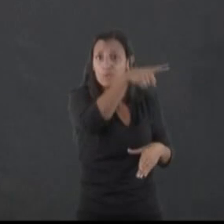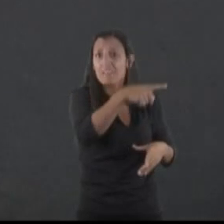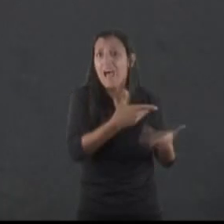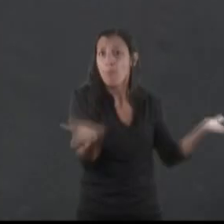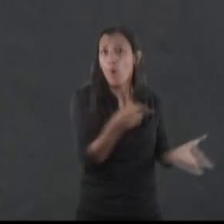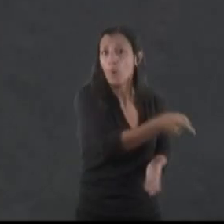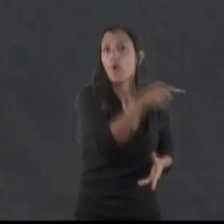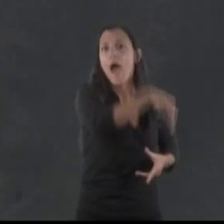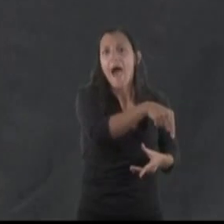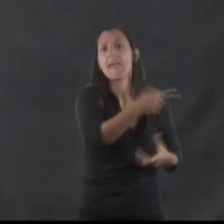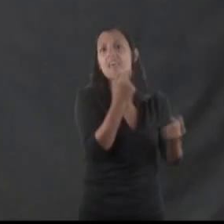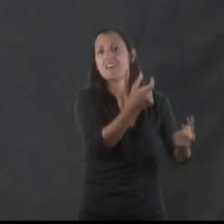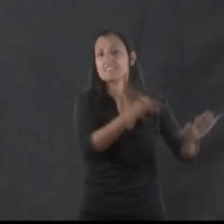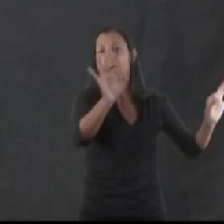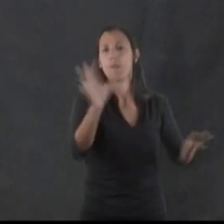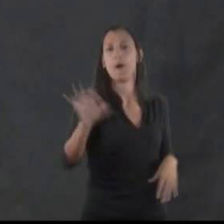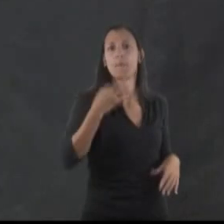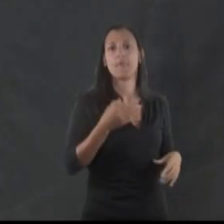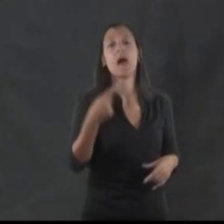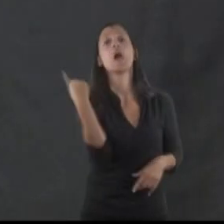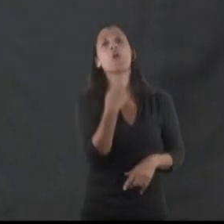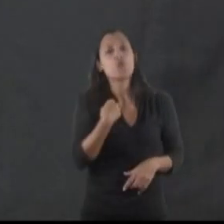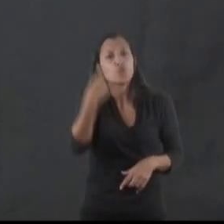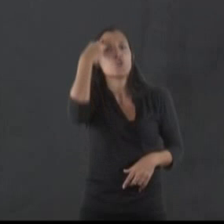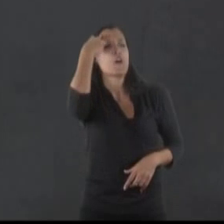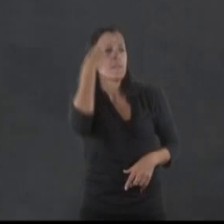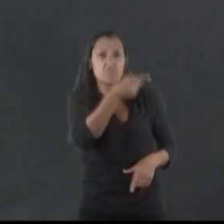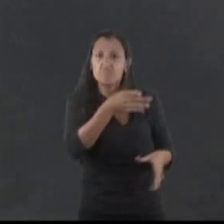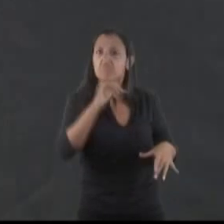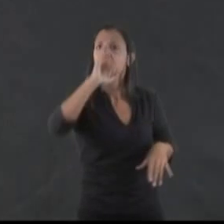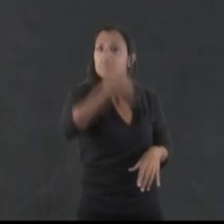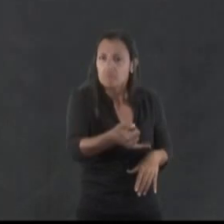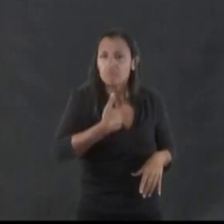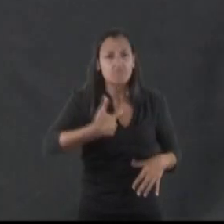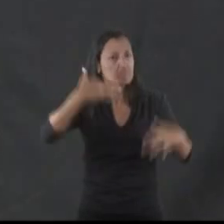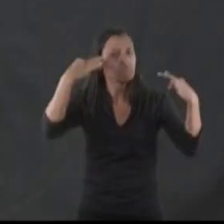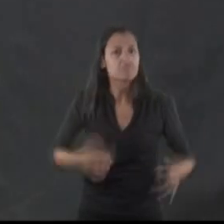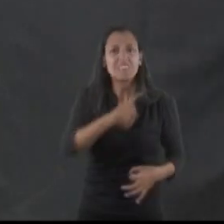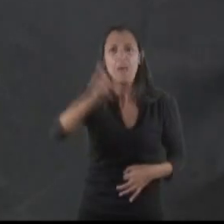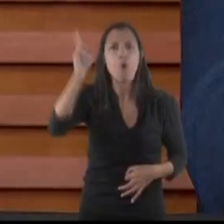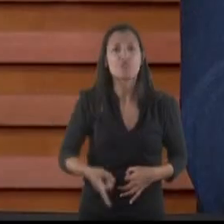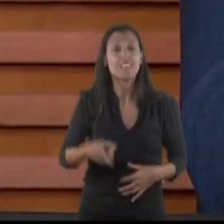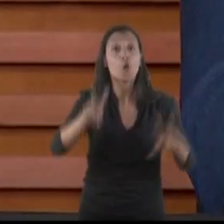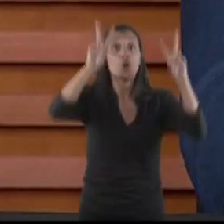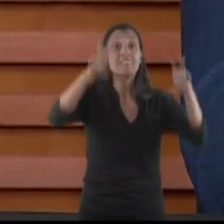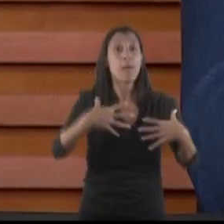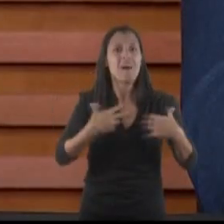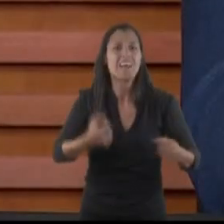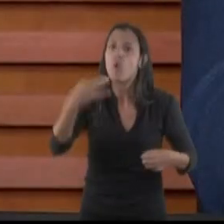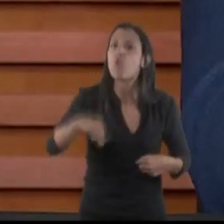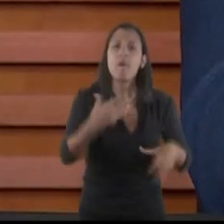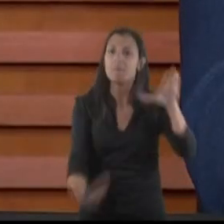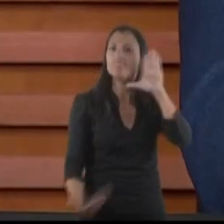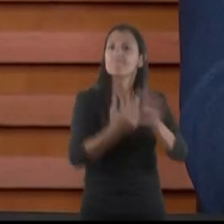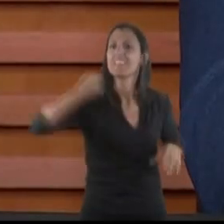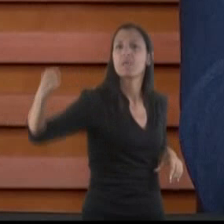En hospitales públicos. Porque nosotros creemos, sí, que la salud debe ser un tema de Estado y